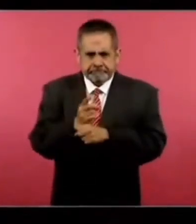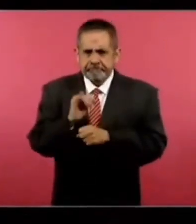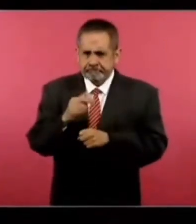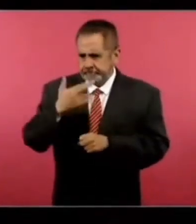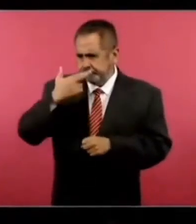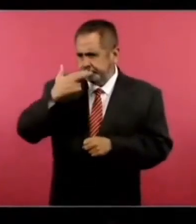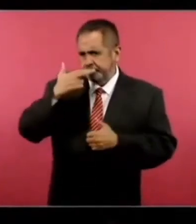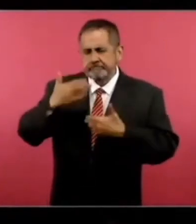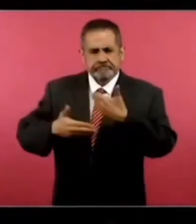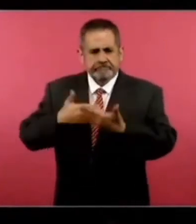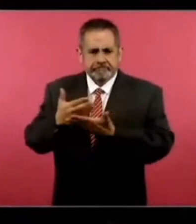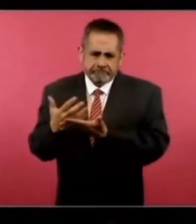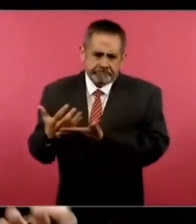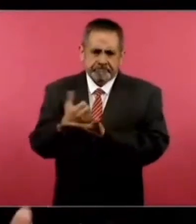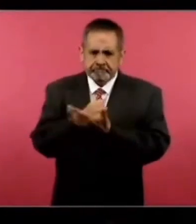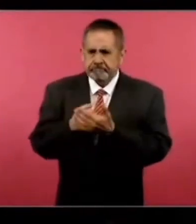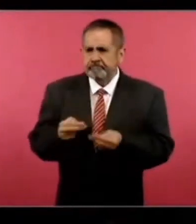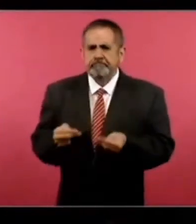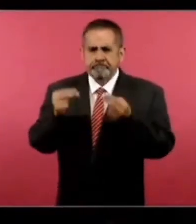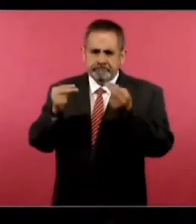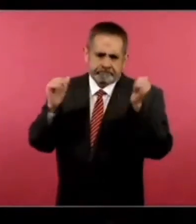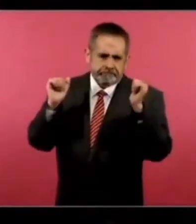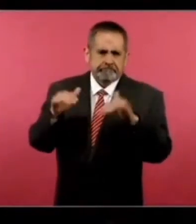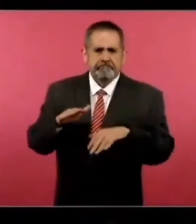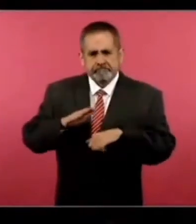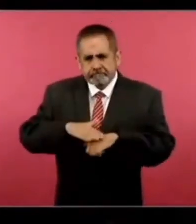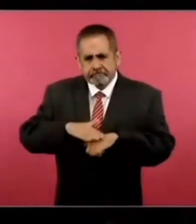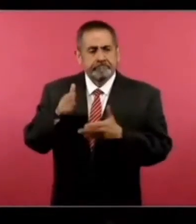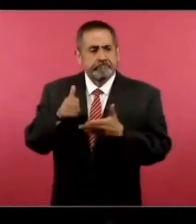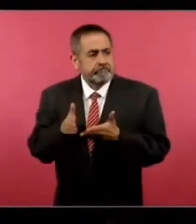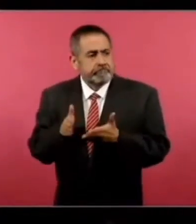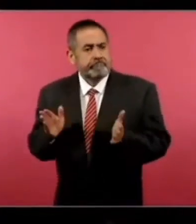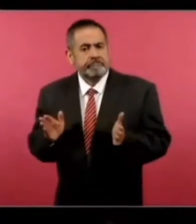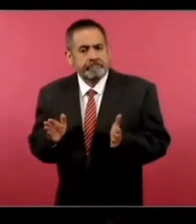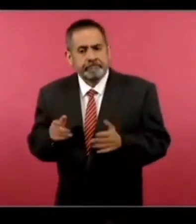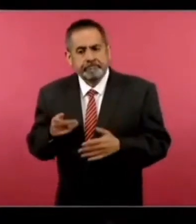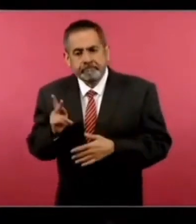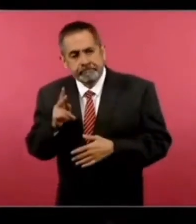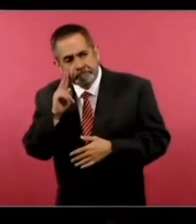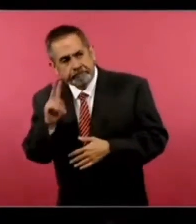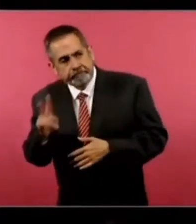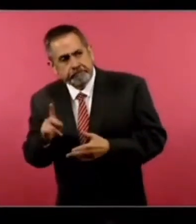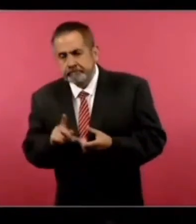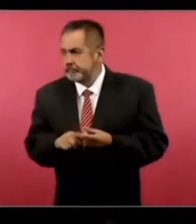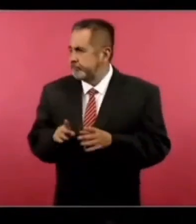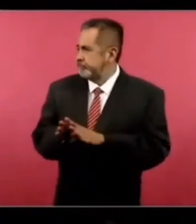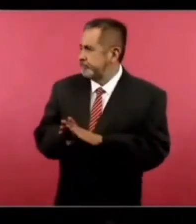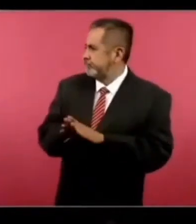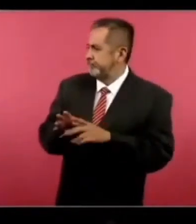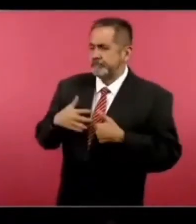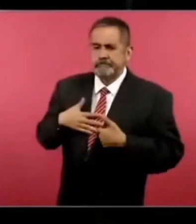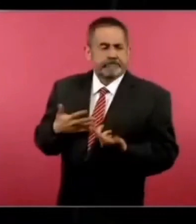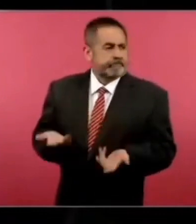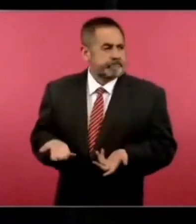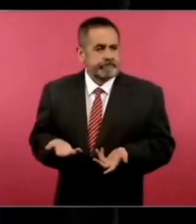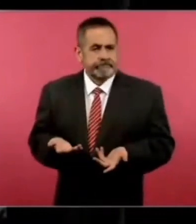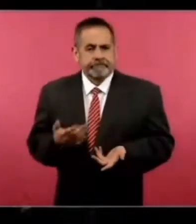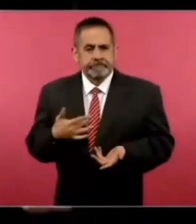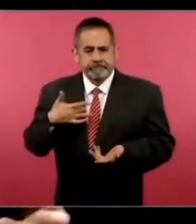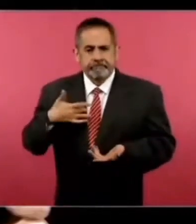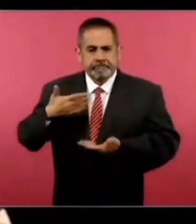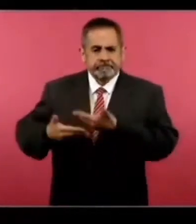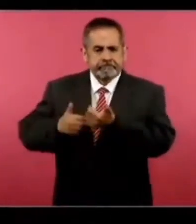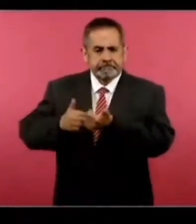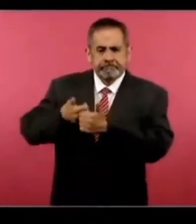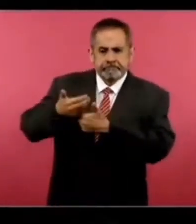de mejorar sus ingresos y de tener un mercado mucho más amplio. Sin embargo, no ven las herramientas que vayan a permitir ir